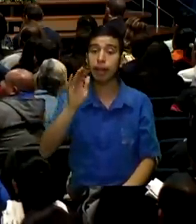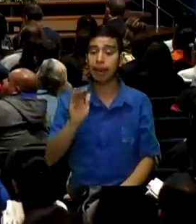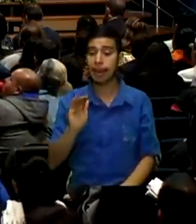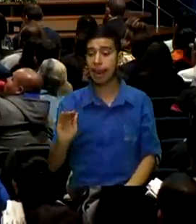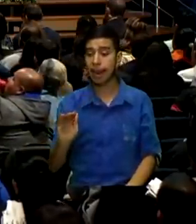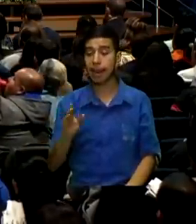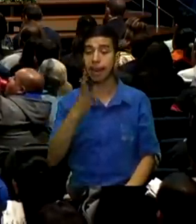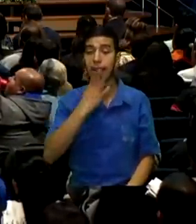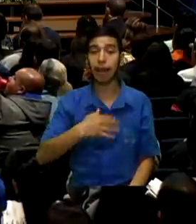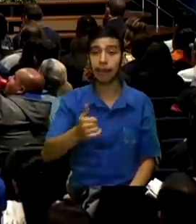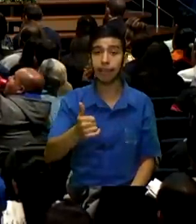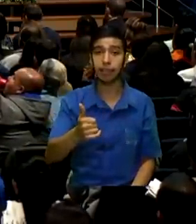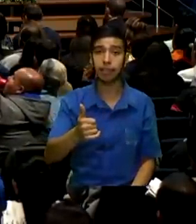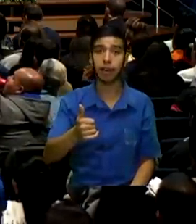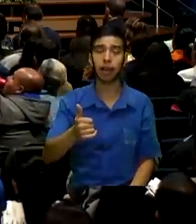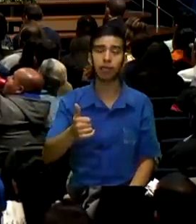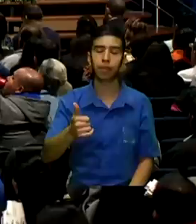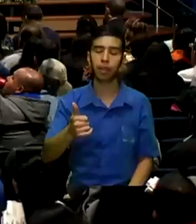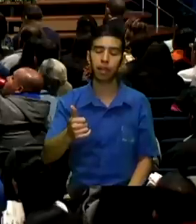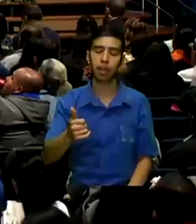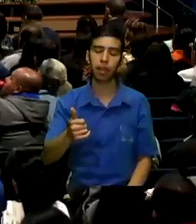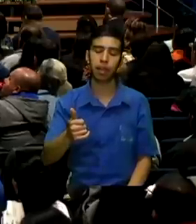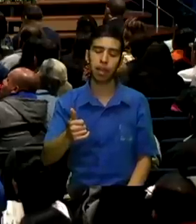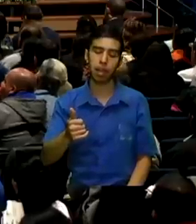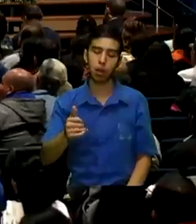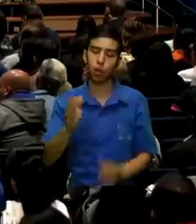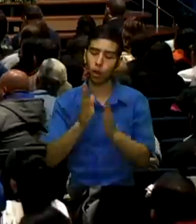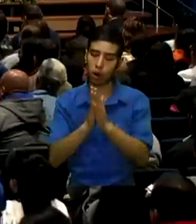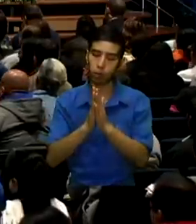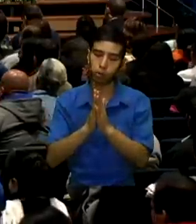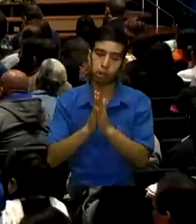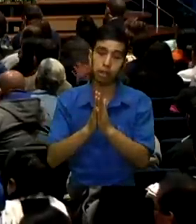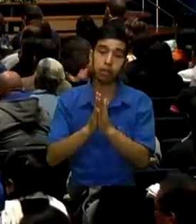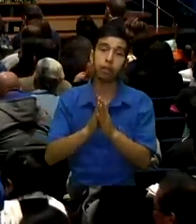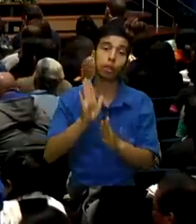ese tiempo los jóvenes estaban bien consagrados, en ese también, pero en aquel más.